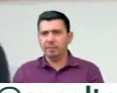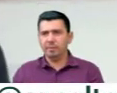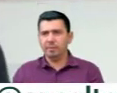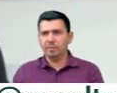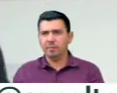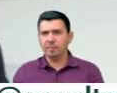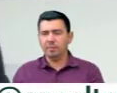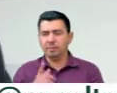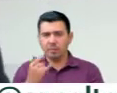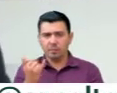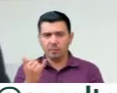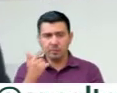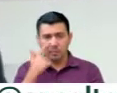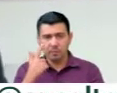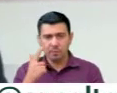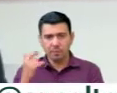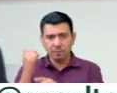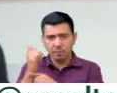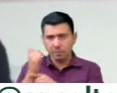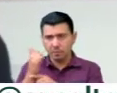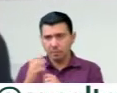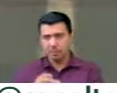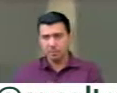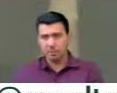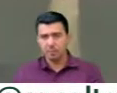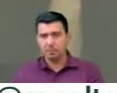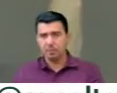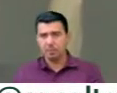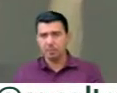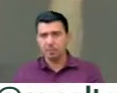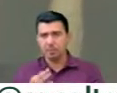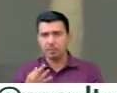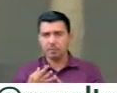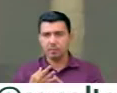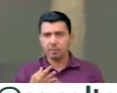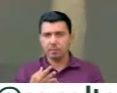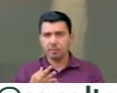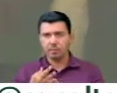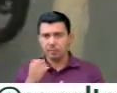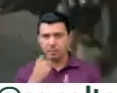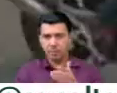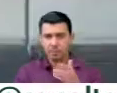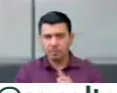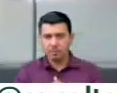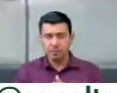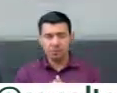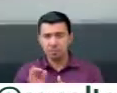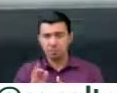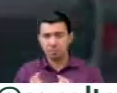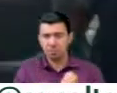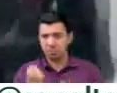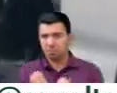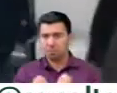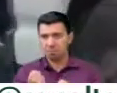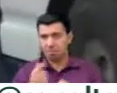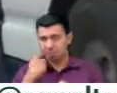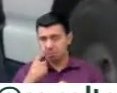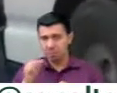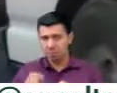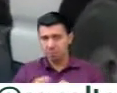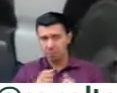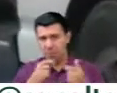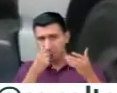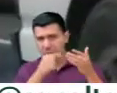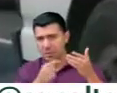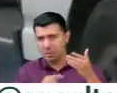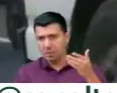impuestas o están instaladas estas herramientas electrónicas. Tercero, los infractores podrán hacer seguimiento virtual de sus comparendos